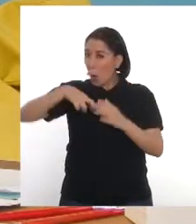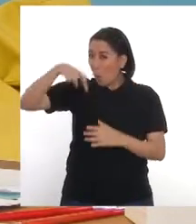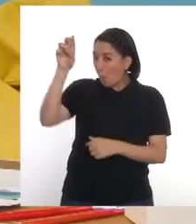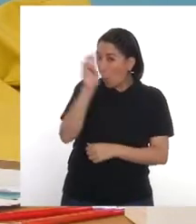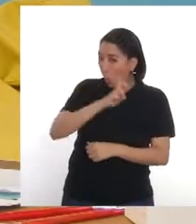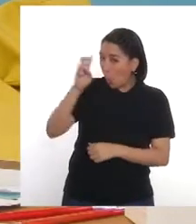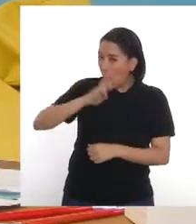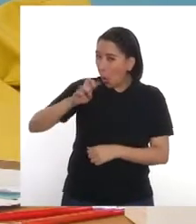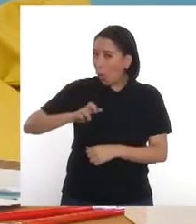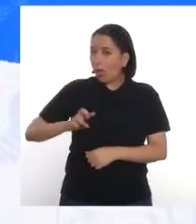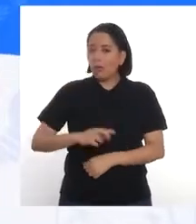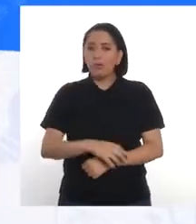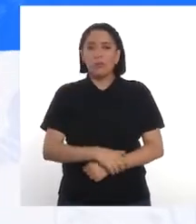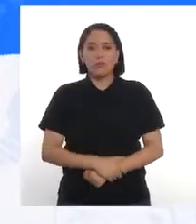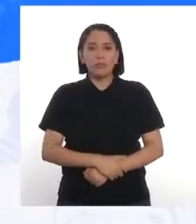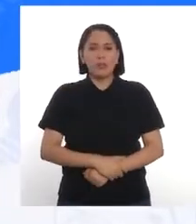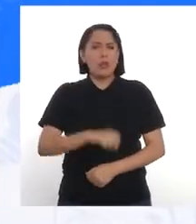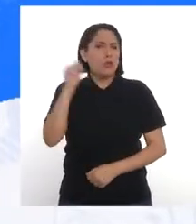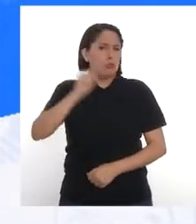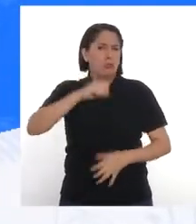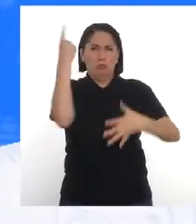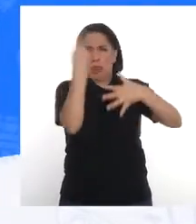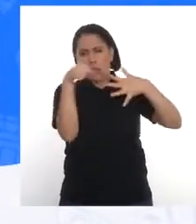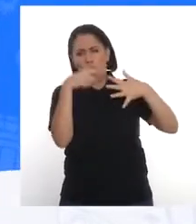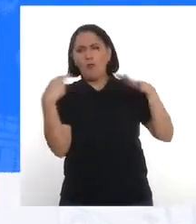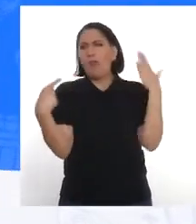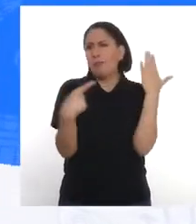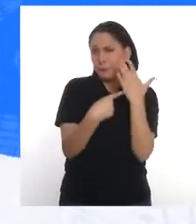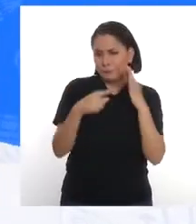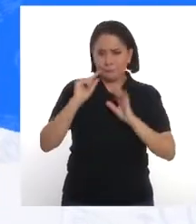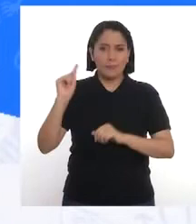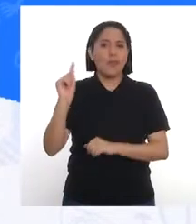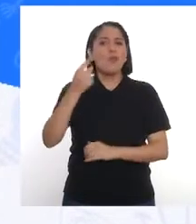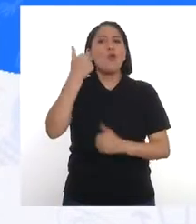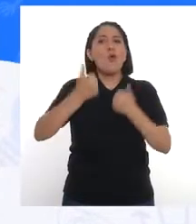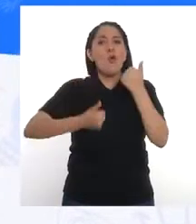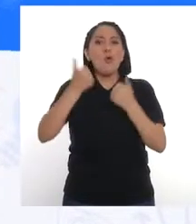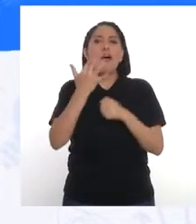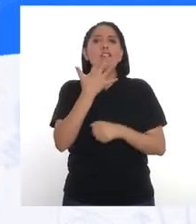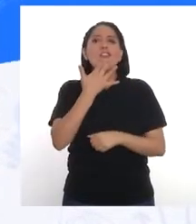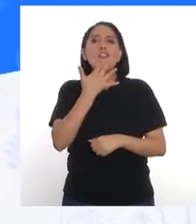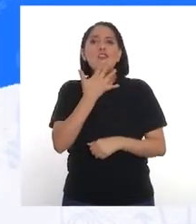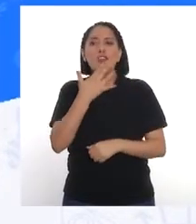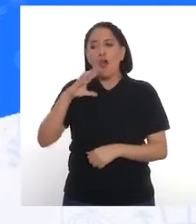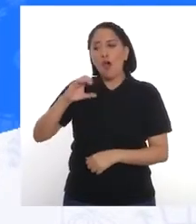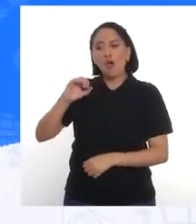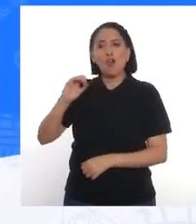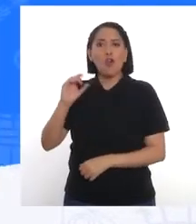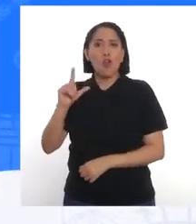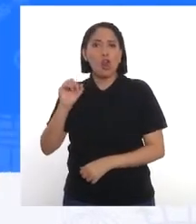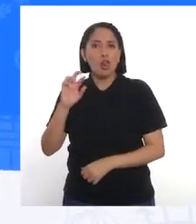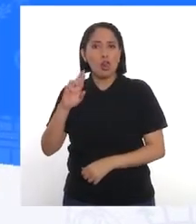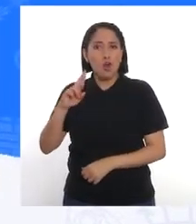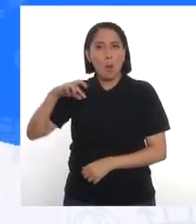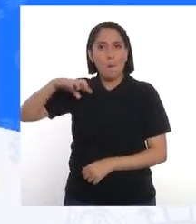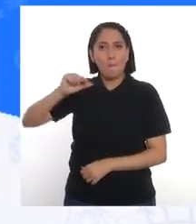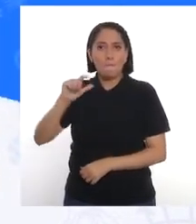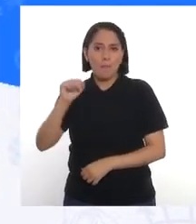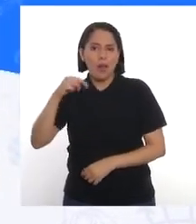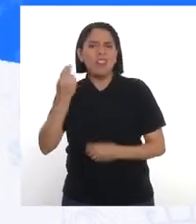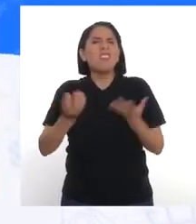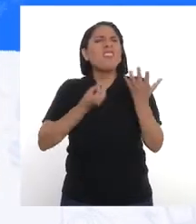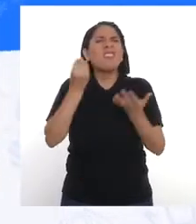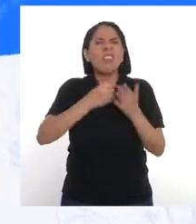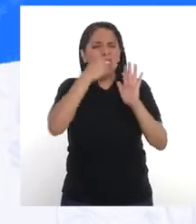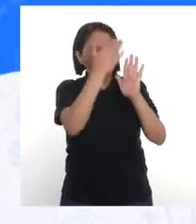plumones? Pues existen varias técnicas. Primero, la del color plano, que consiste en pintar los espacios en blanco